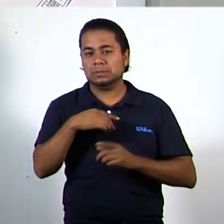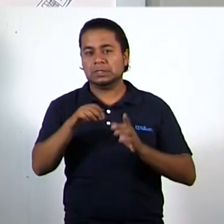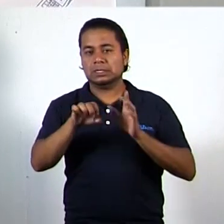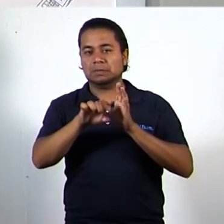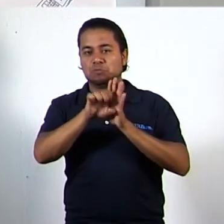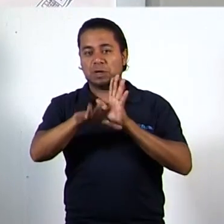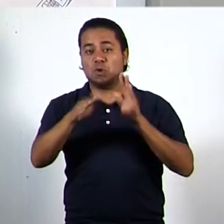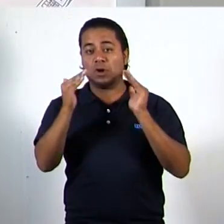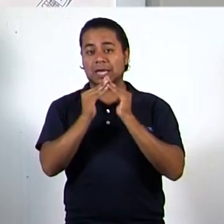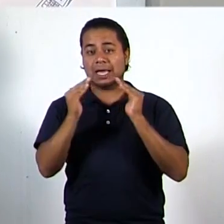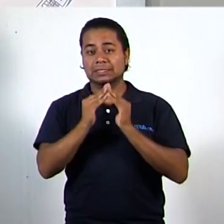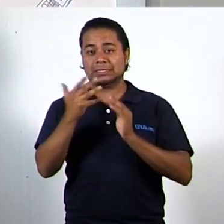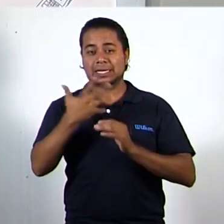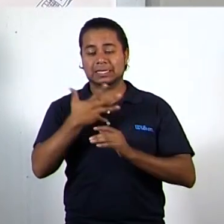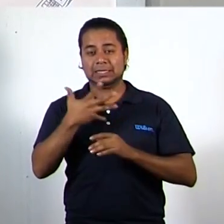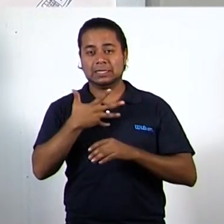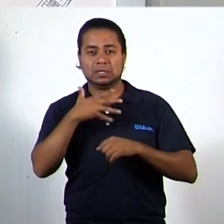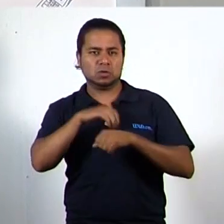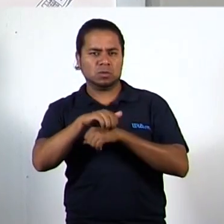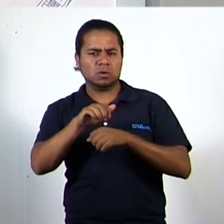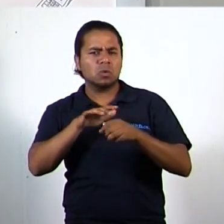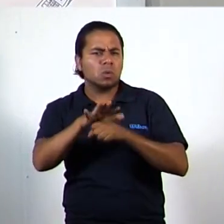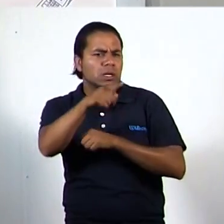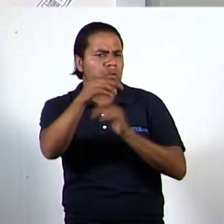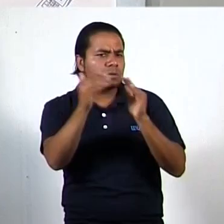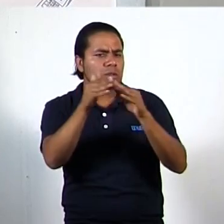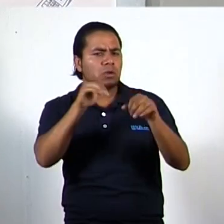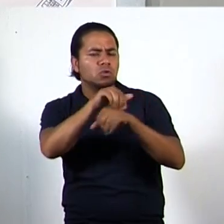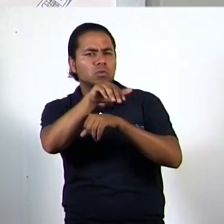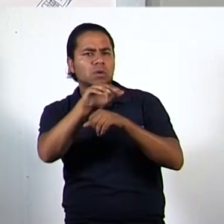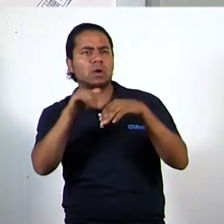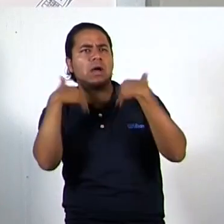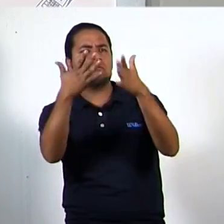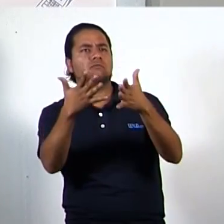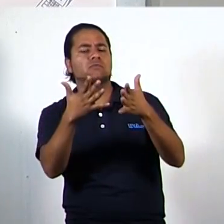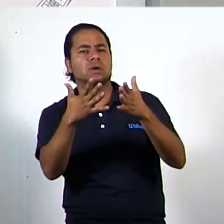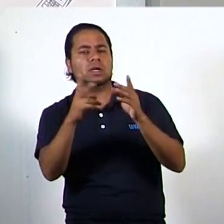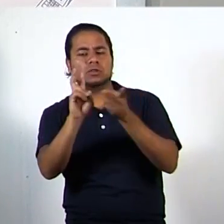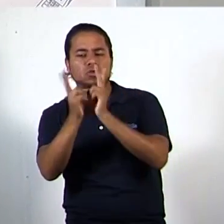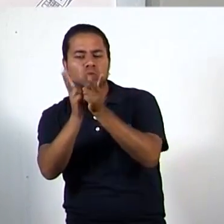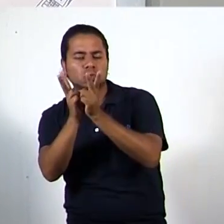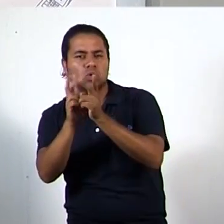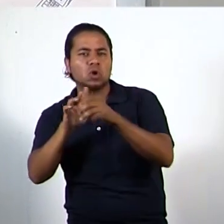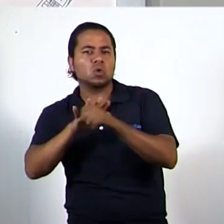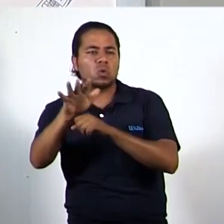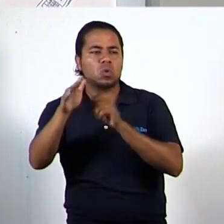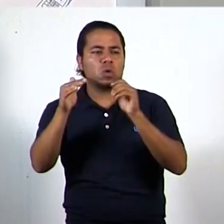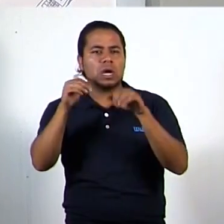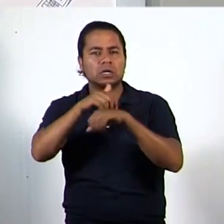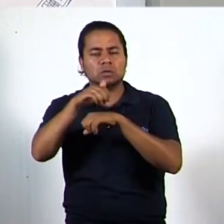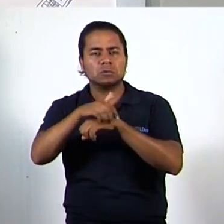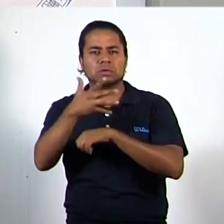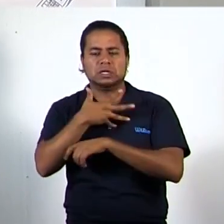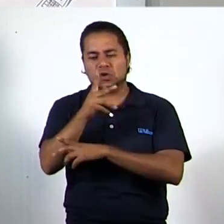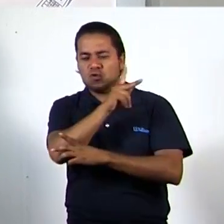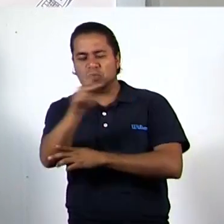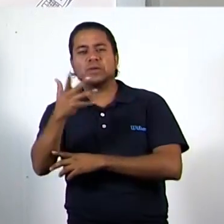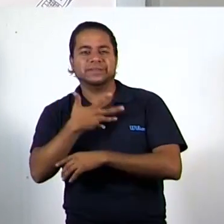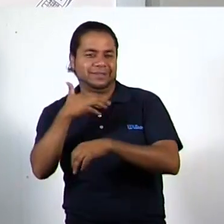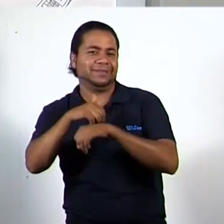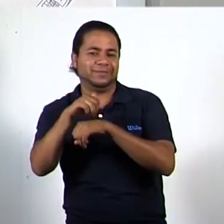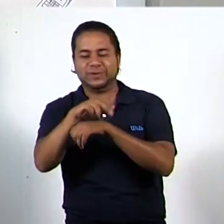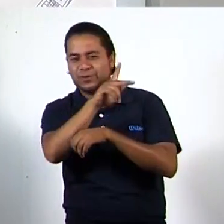un número. ¿Cuál es el número de tu casa? ¿Sabes cuál es el número de tu vecino? Todos tenemos un número.